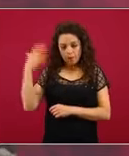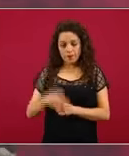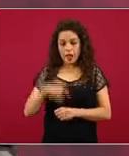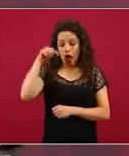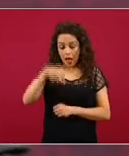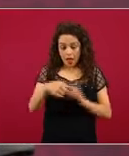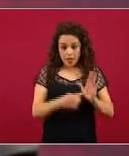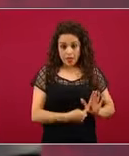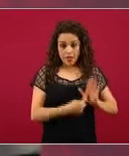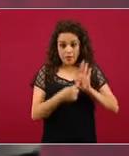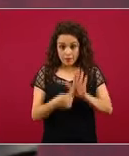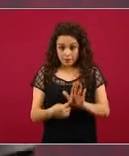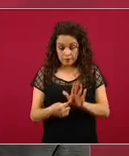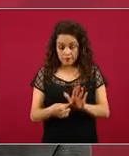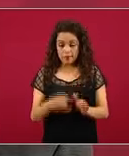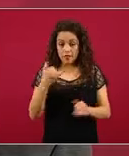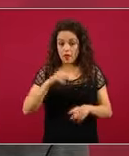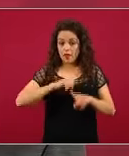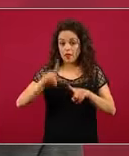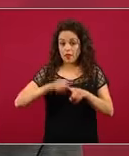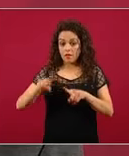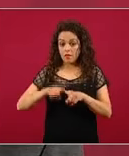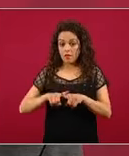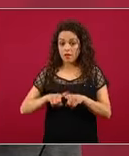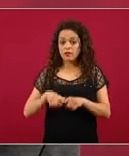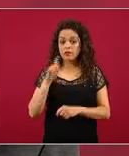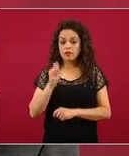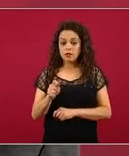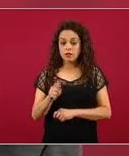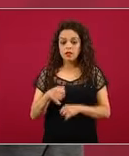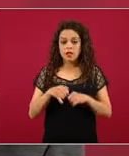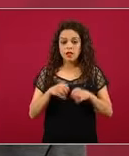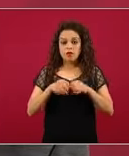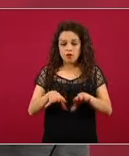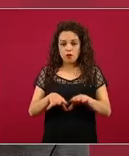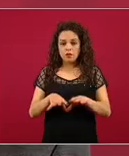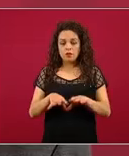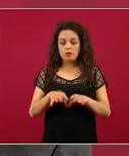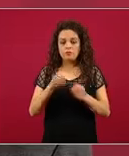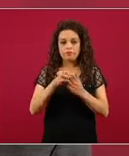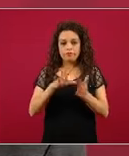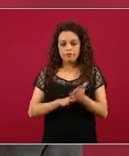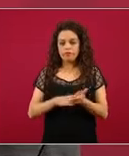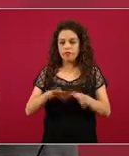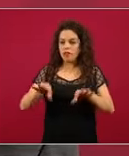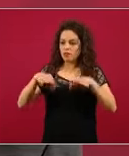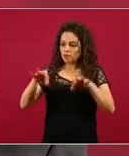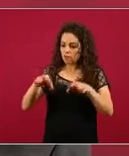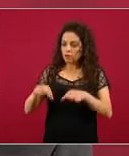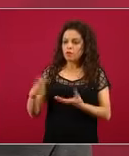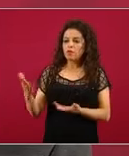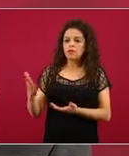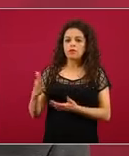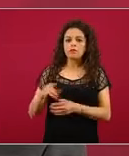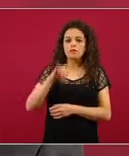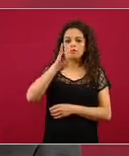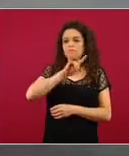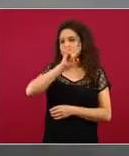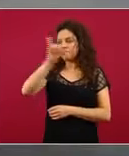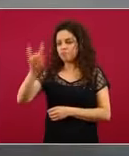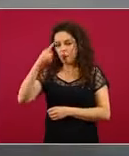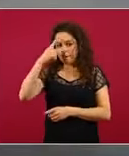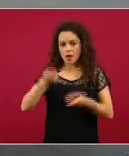presenta aquí y en los diversos mecanismos de información, los boletines, los tableros de control,